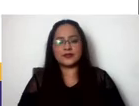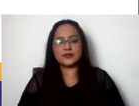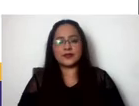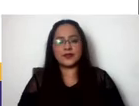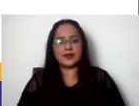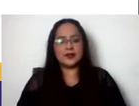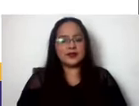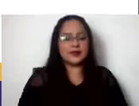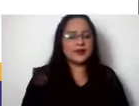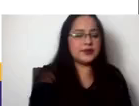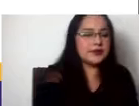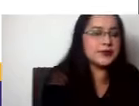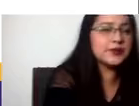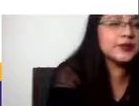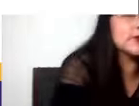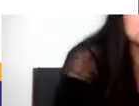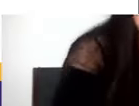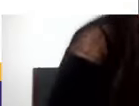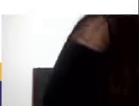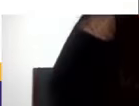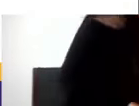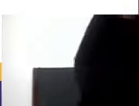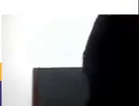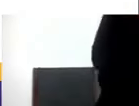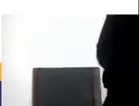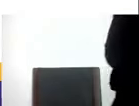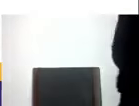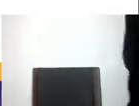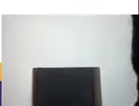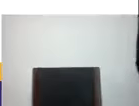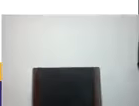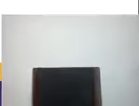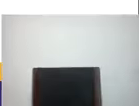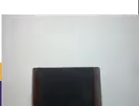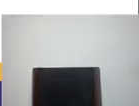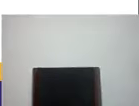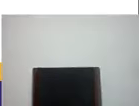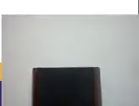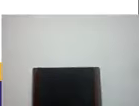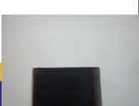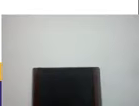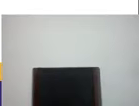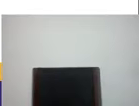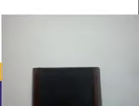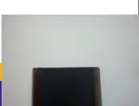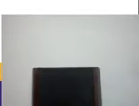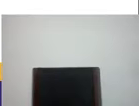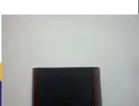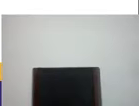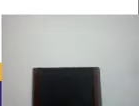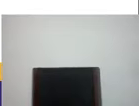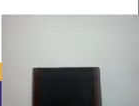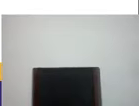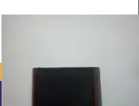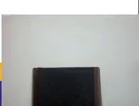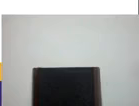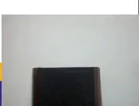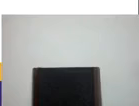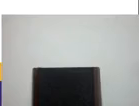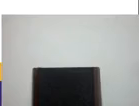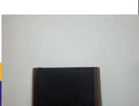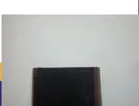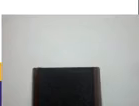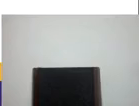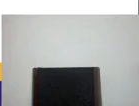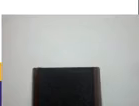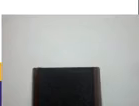vida cotidiana, estas tradiciones en las que todos hemos crecido, en la mayoría en ambientes